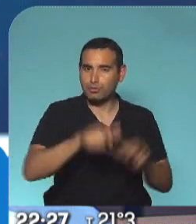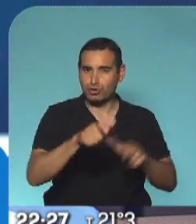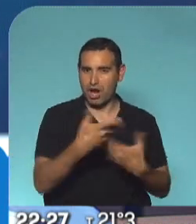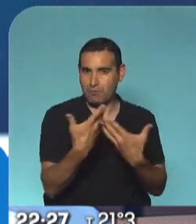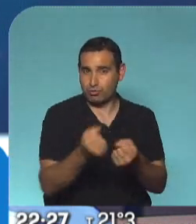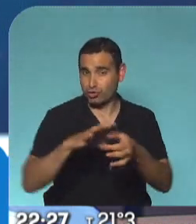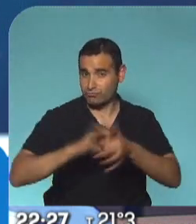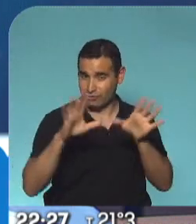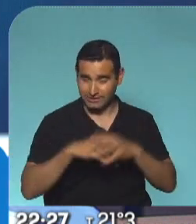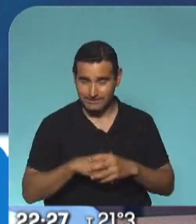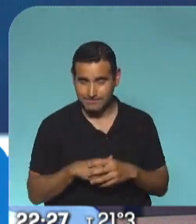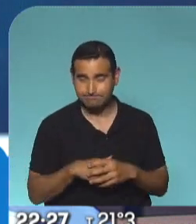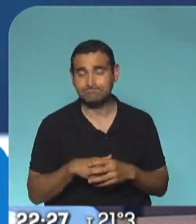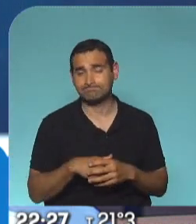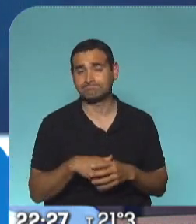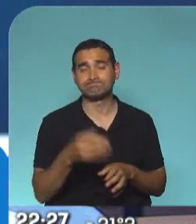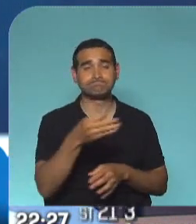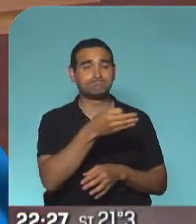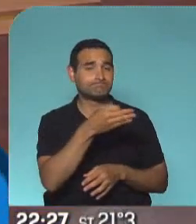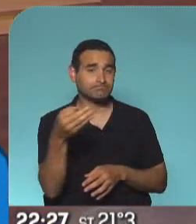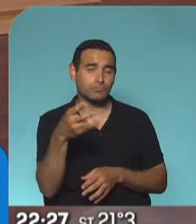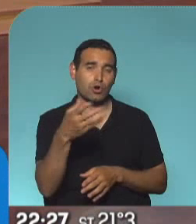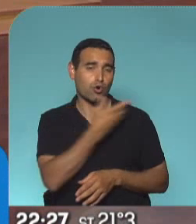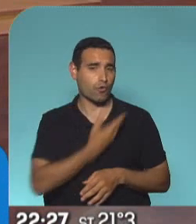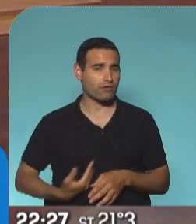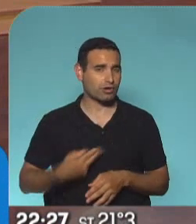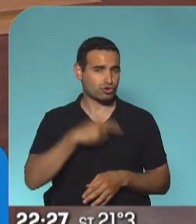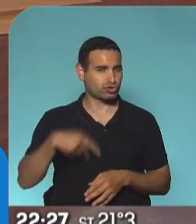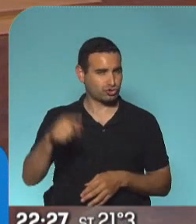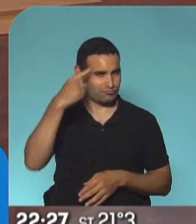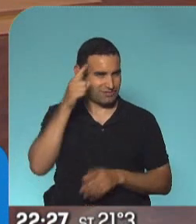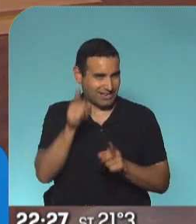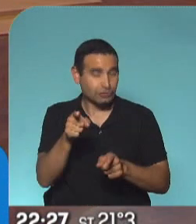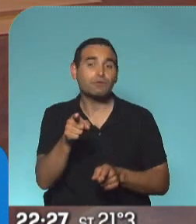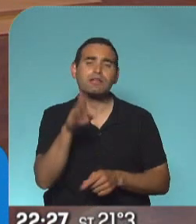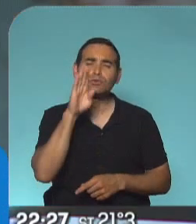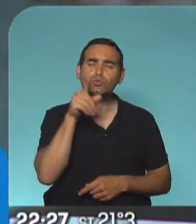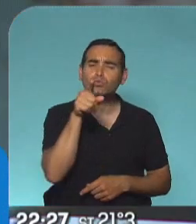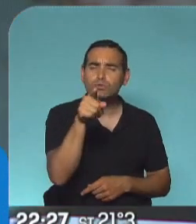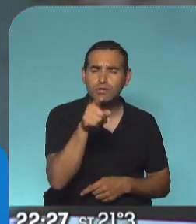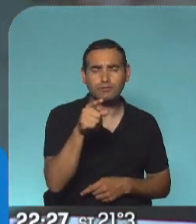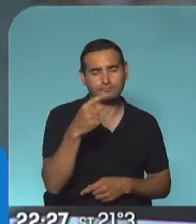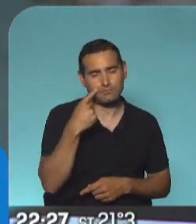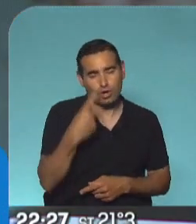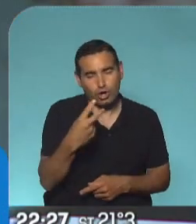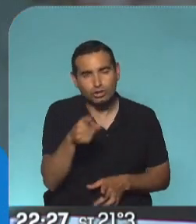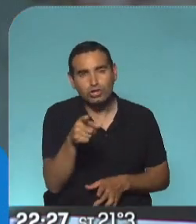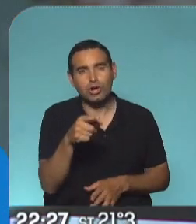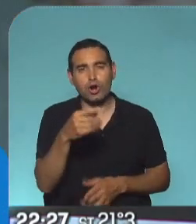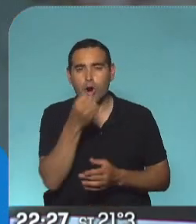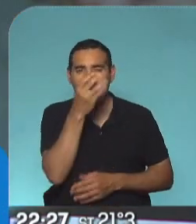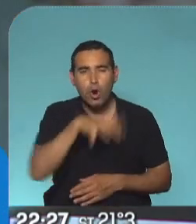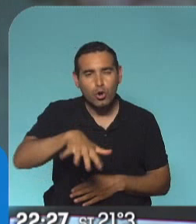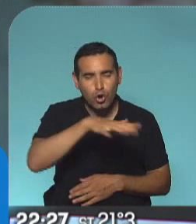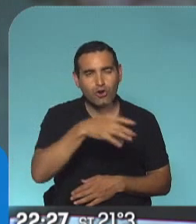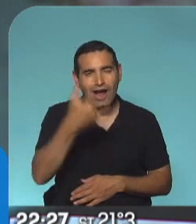la democracia, José. Sí, eso es lo que cree el gobierno chino, porque Estados Unidos reconoce que Hong Kong tiene un